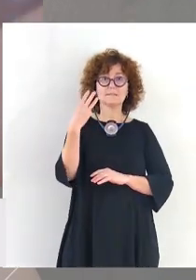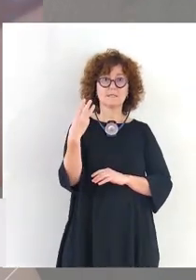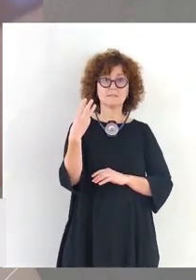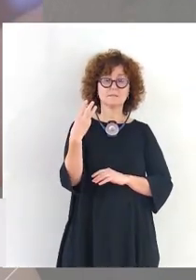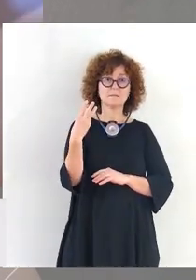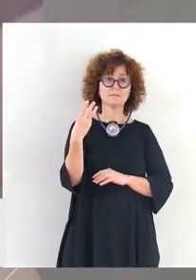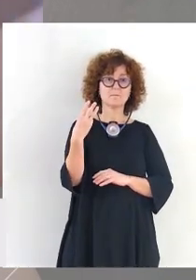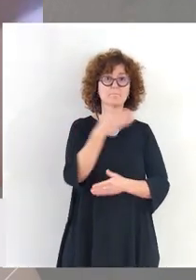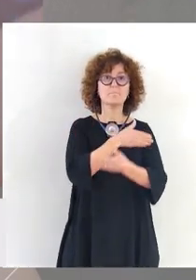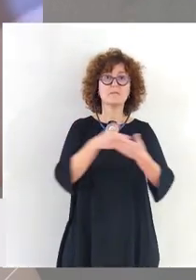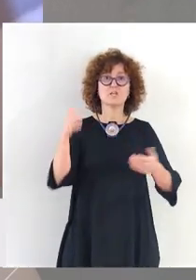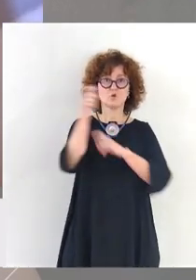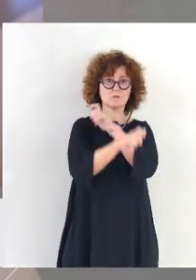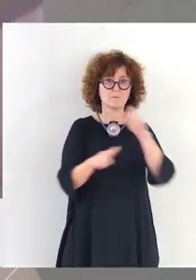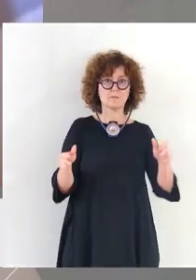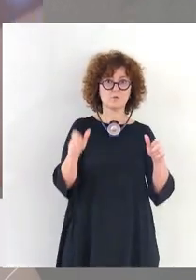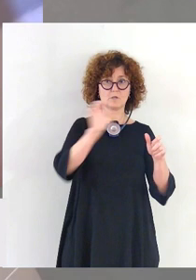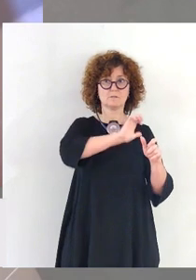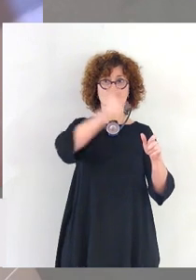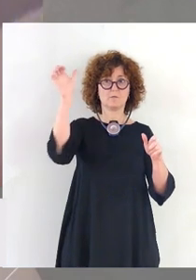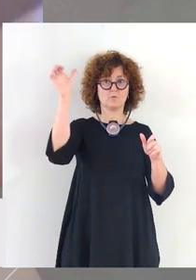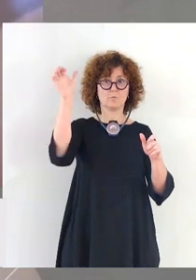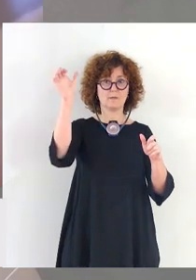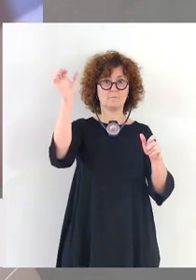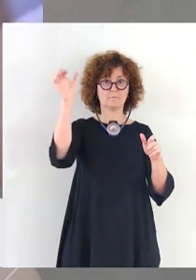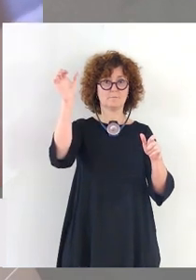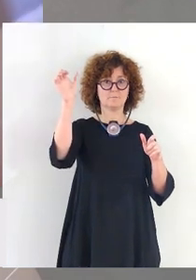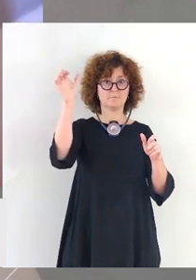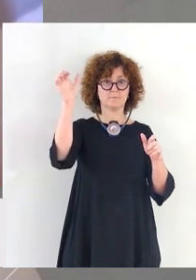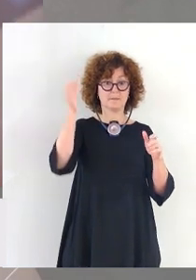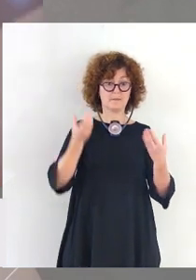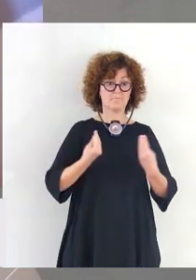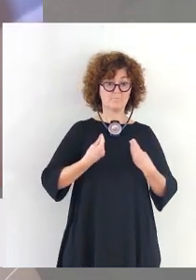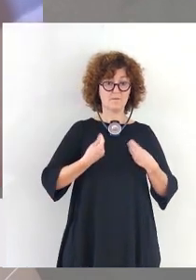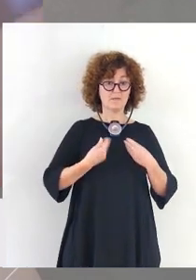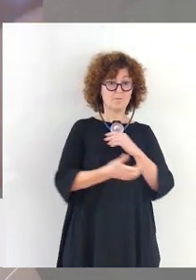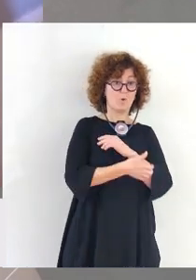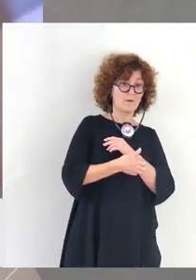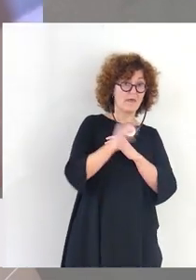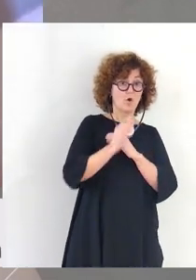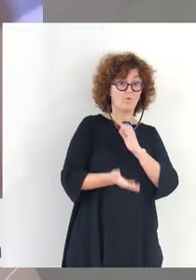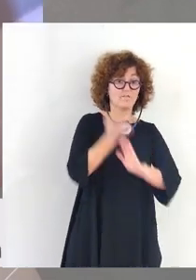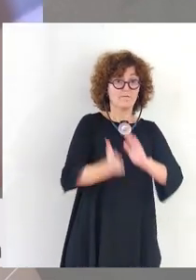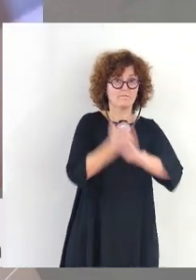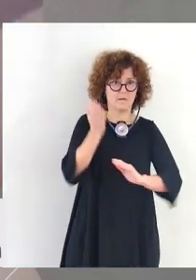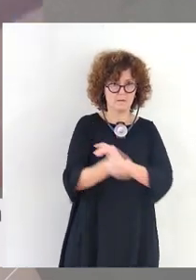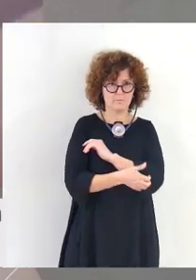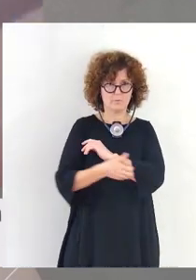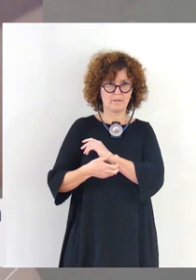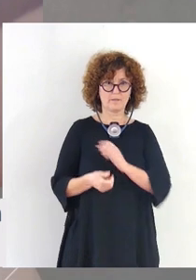millones de personas en Europa que viven en pobreza o en riesgo de pobreza